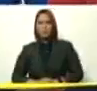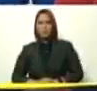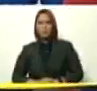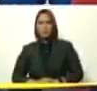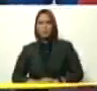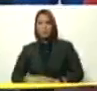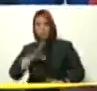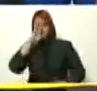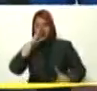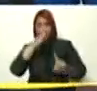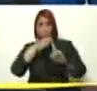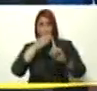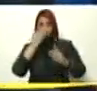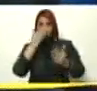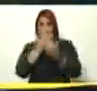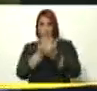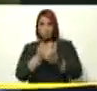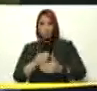Para ir a enfrentar